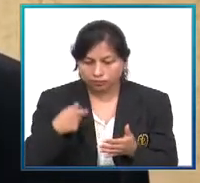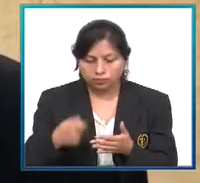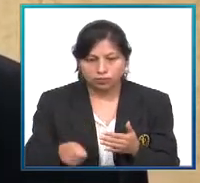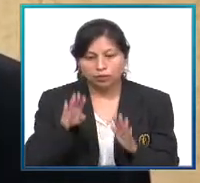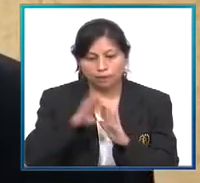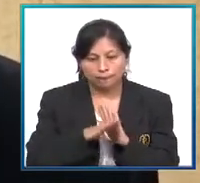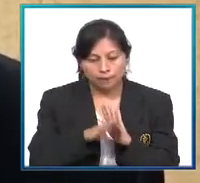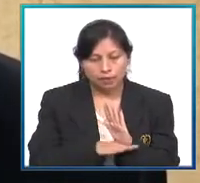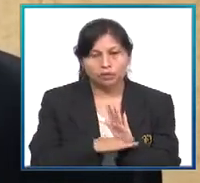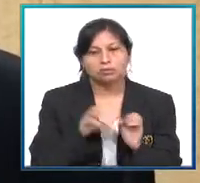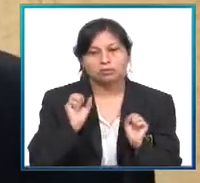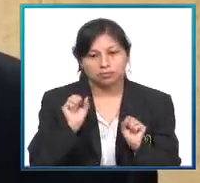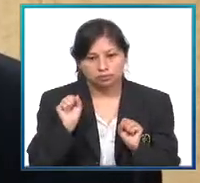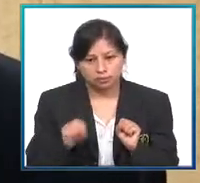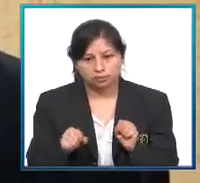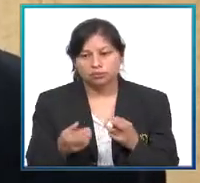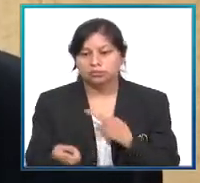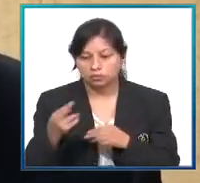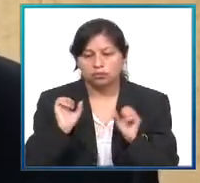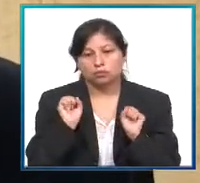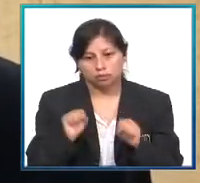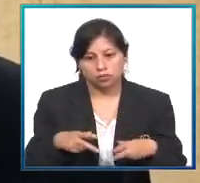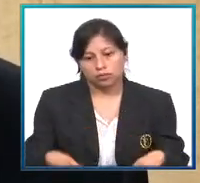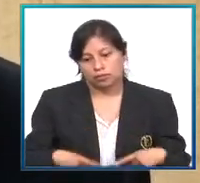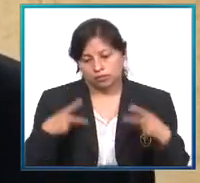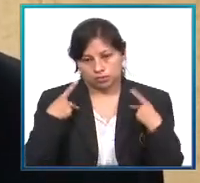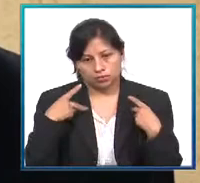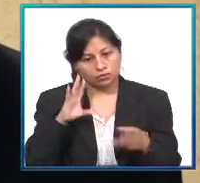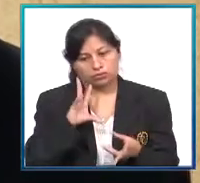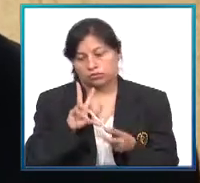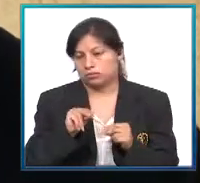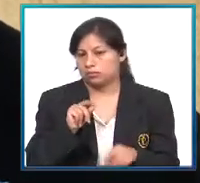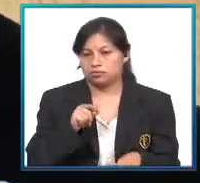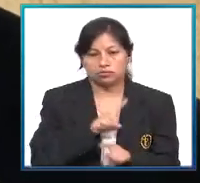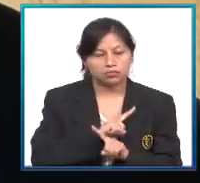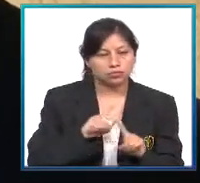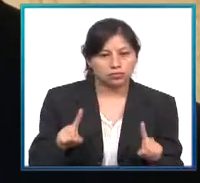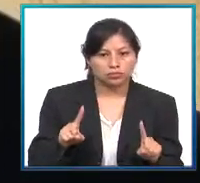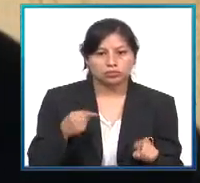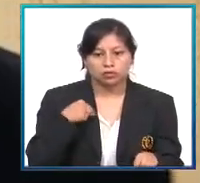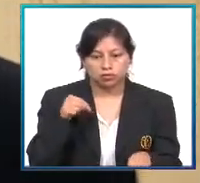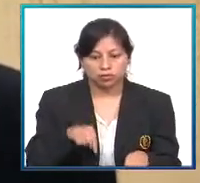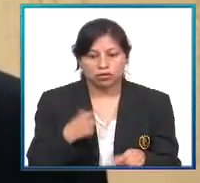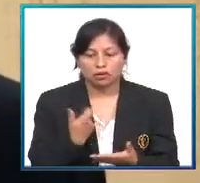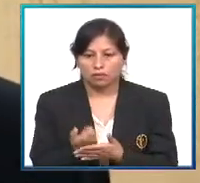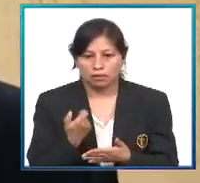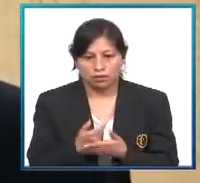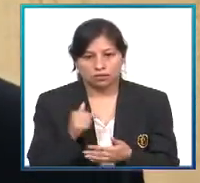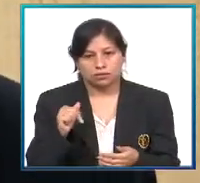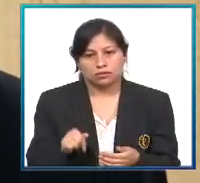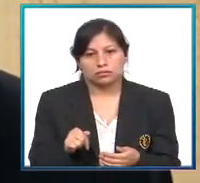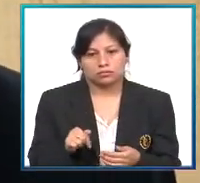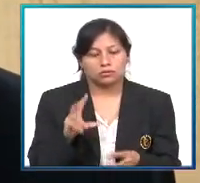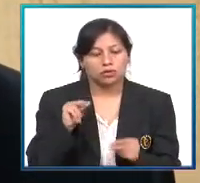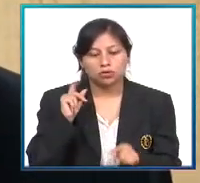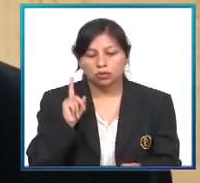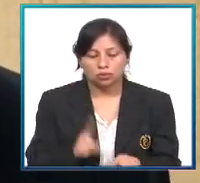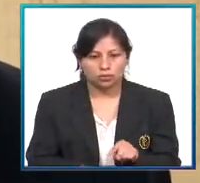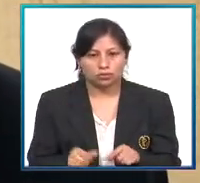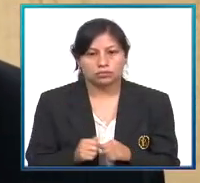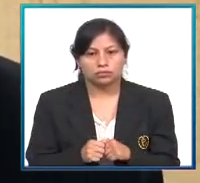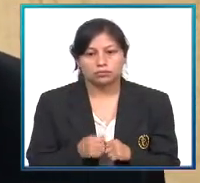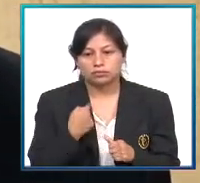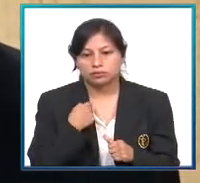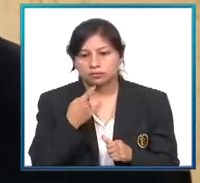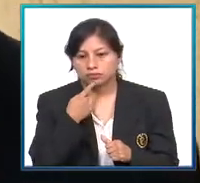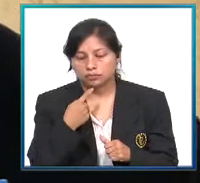sea menor y que ellos puedan tener un remanente para poder sobrevivir. De lo contrario, ustedes saben cómo está la situación económica actual, la cual no podemos nosotros